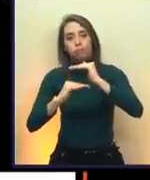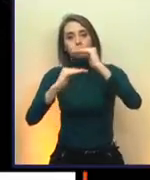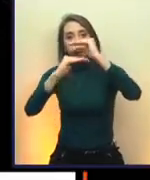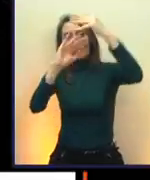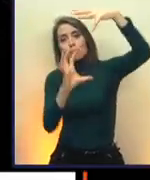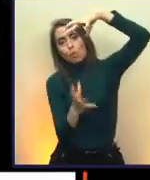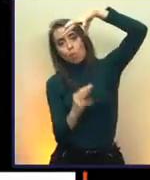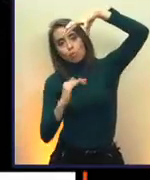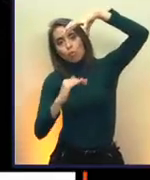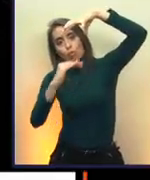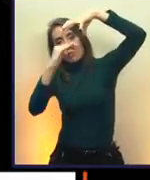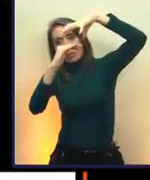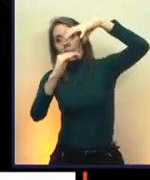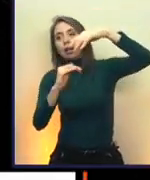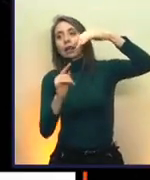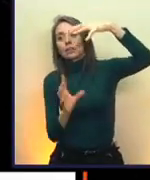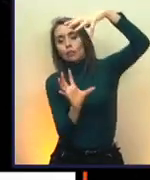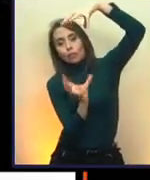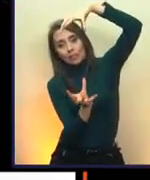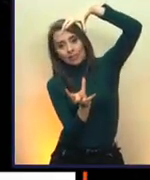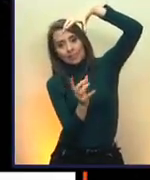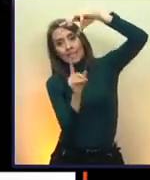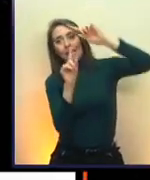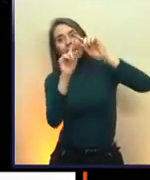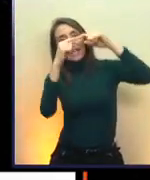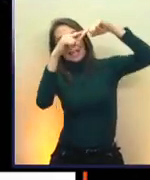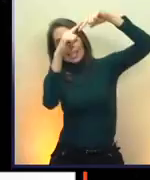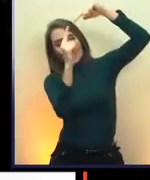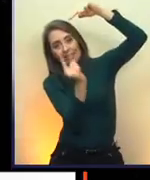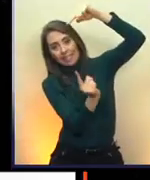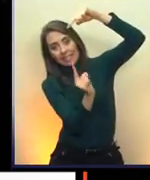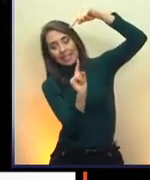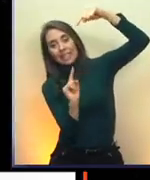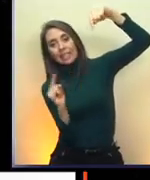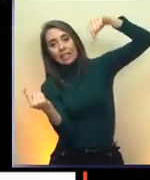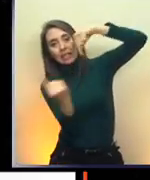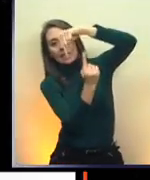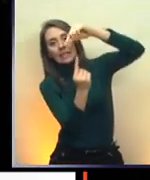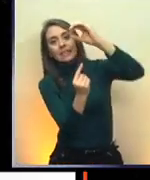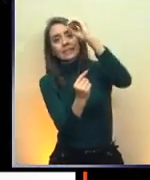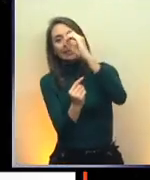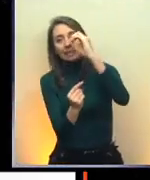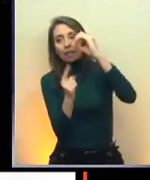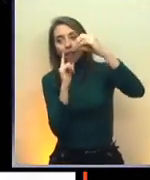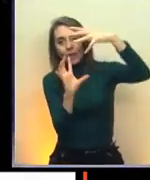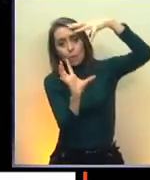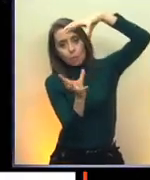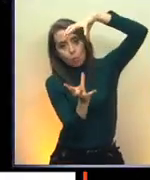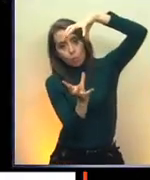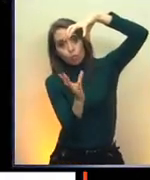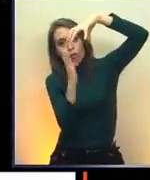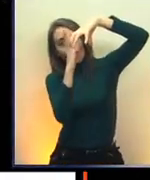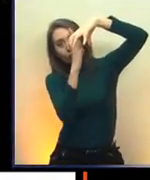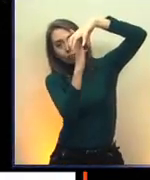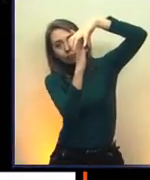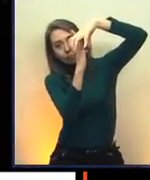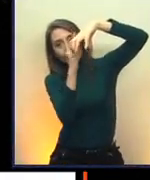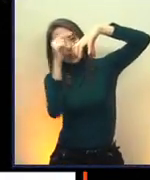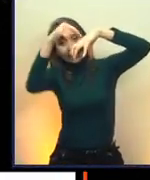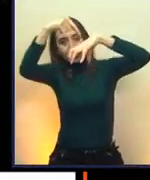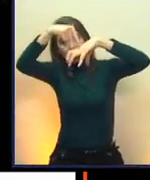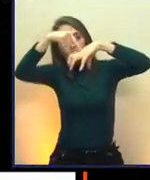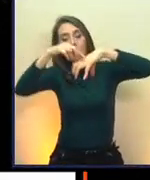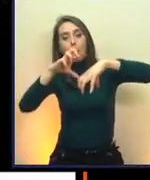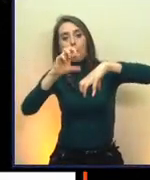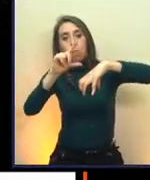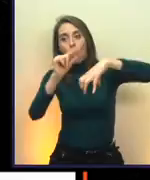que uno avanza, se van juntando hasta que llegan a cero. En la cúspide de este eje imaginario donde da vuelta la Tierra, el polo, ahí